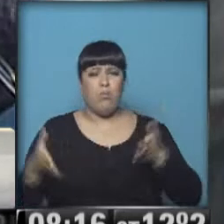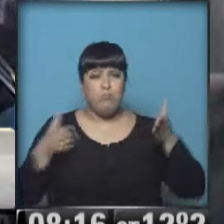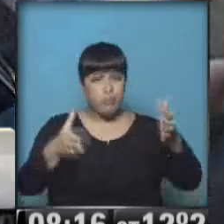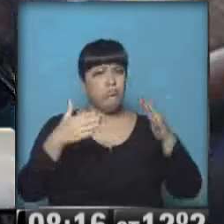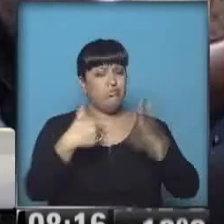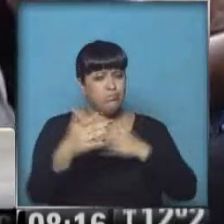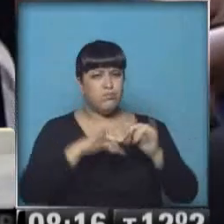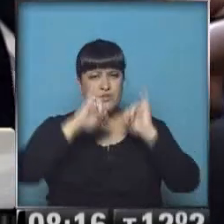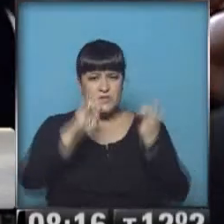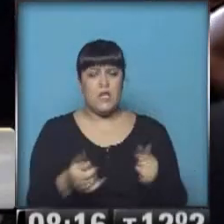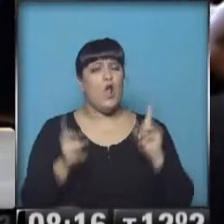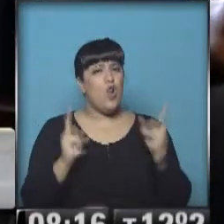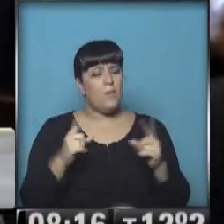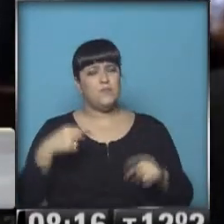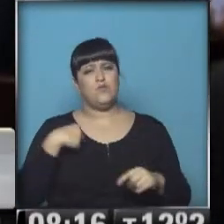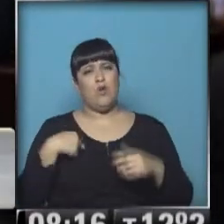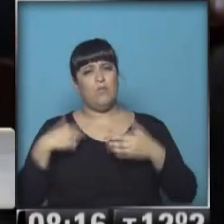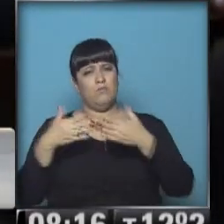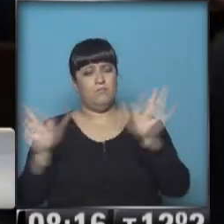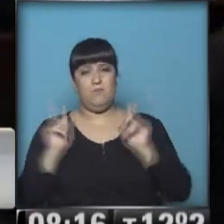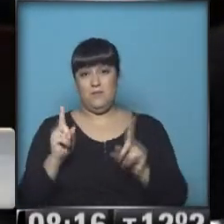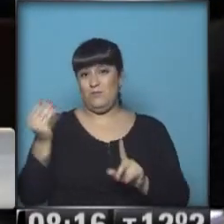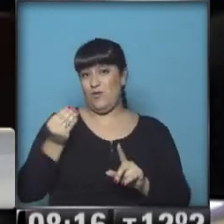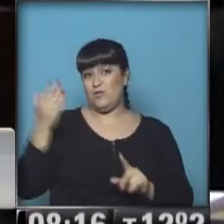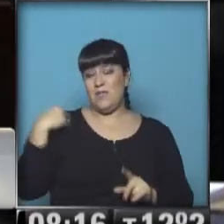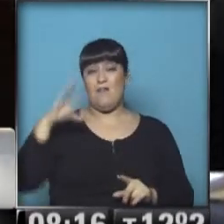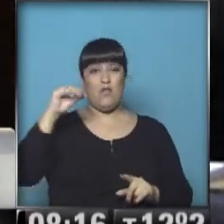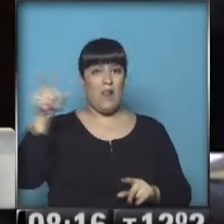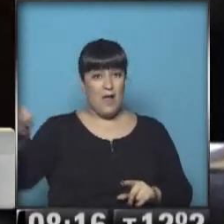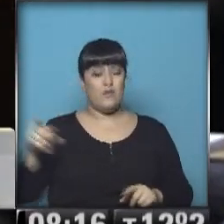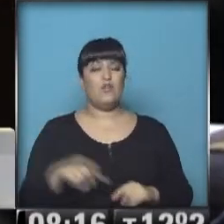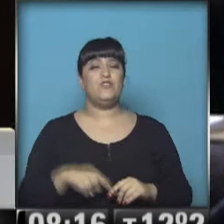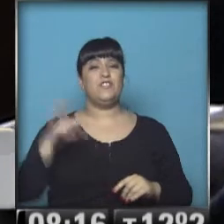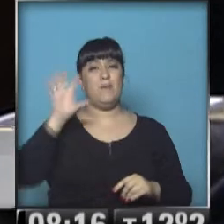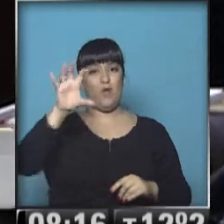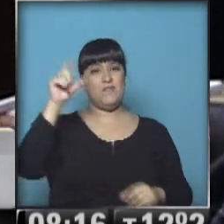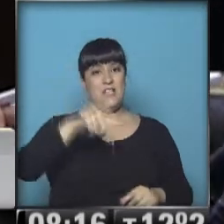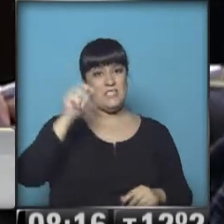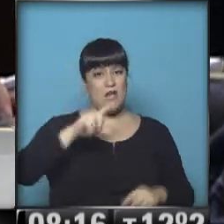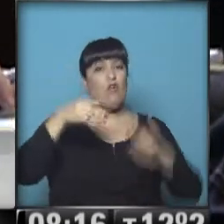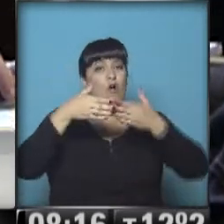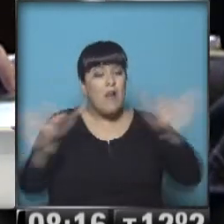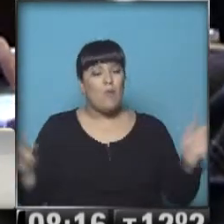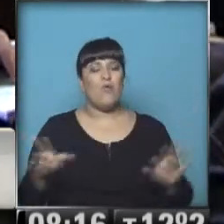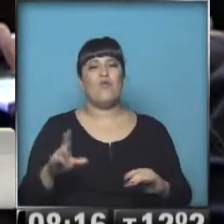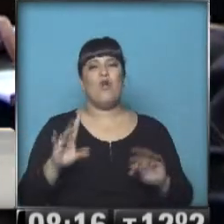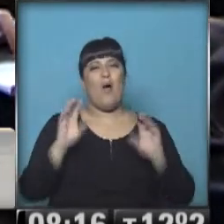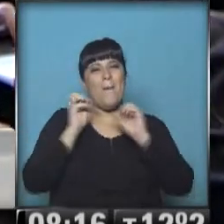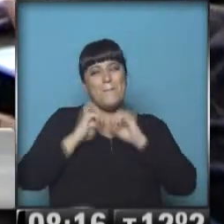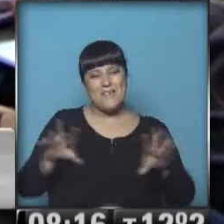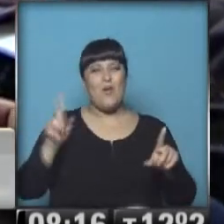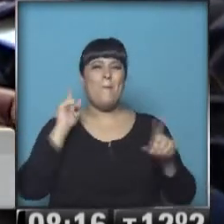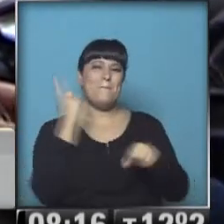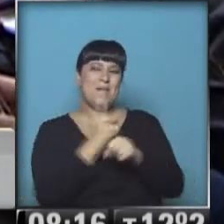tuve la oportunidad de inaugurar el mismo sábado por la noche en la localidad de puerto tirol en chaco los primeros kilómetros que tienen la primera